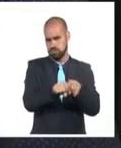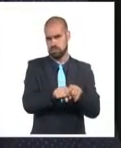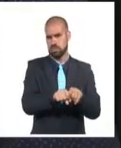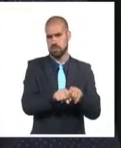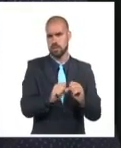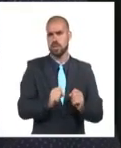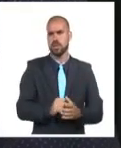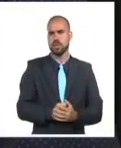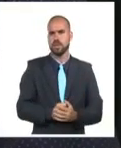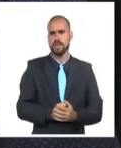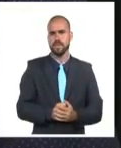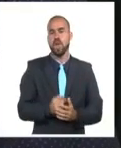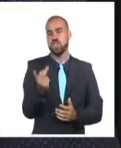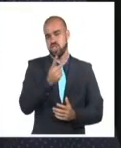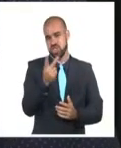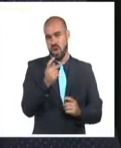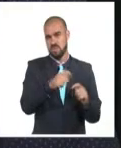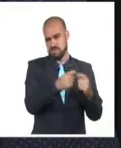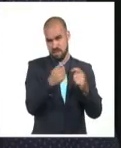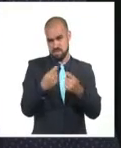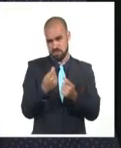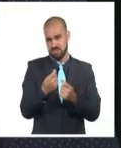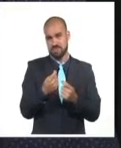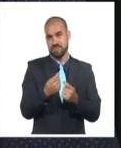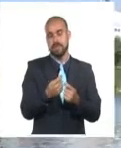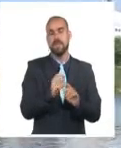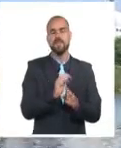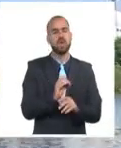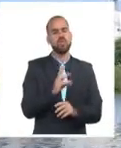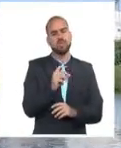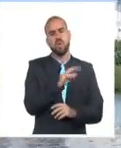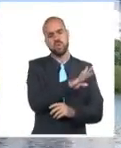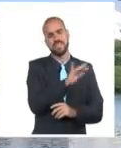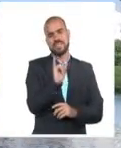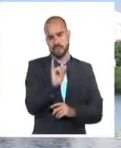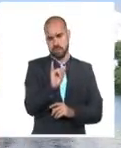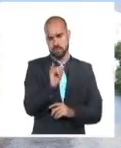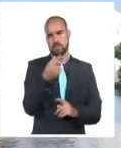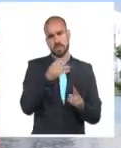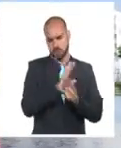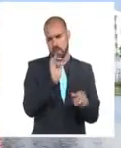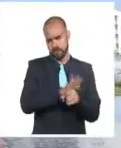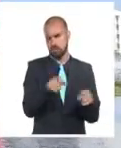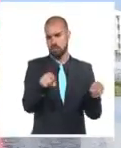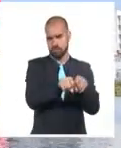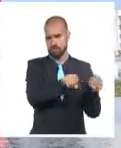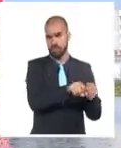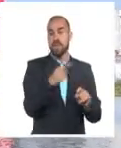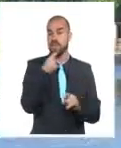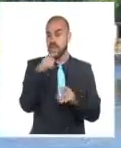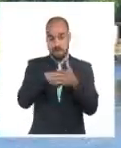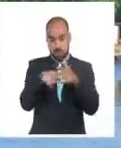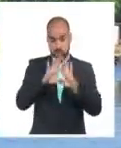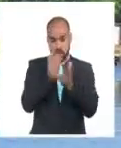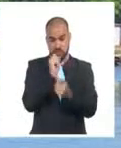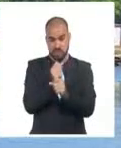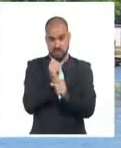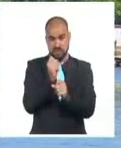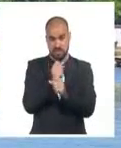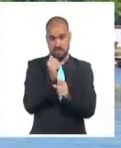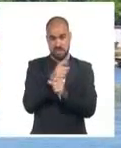2 unidades que salieron de servicio, la unidad 4 y la unidad 6. Acciones correctivas y estrategias enfrentan